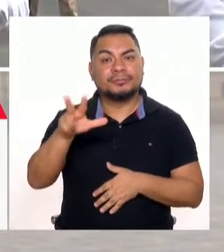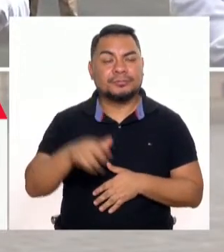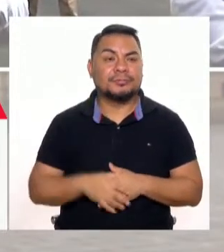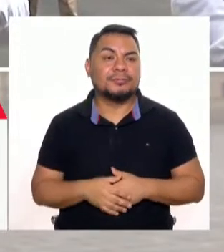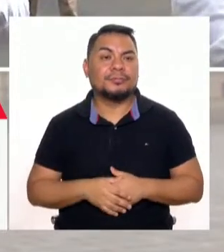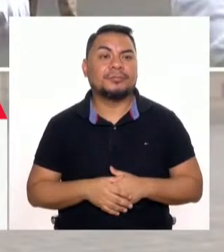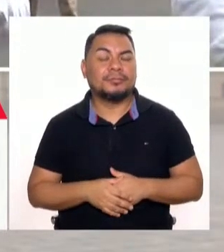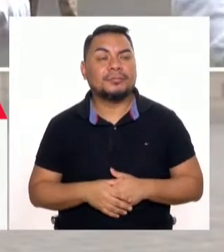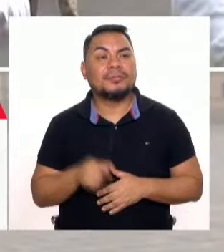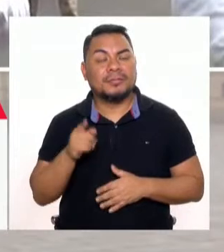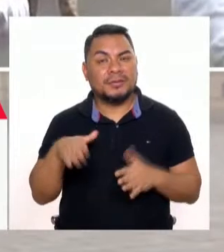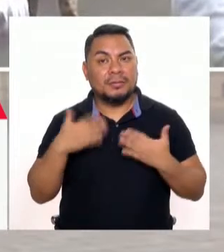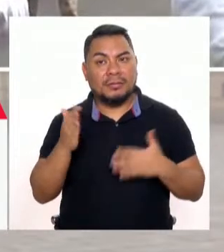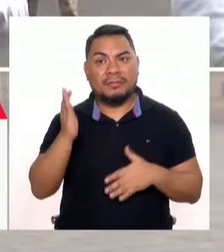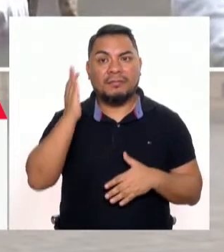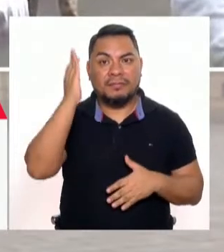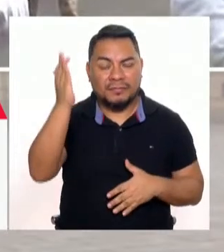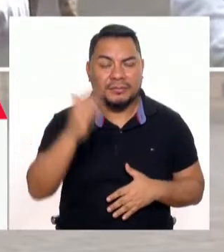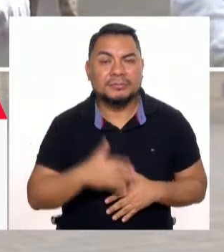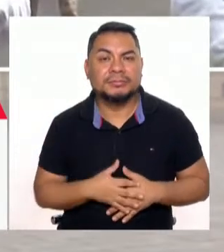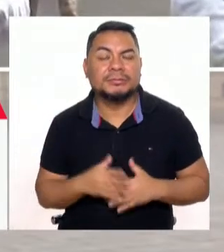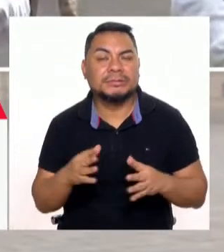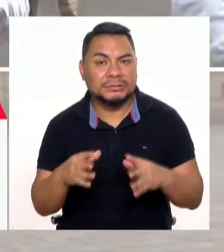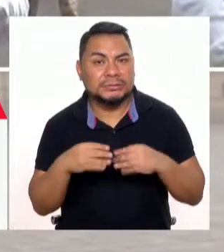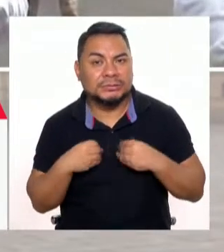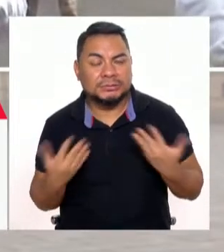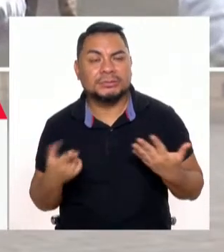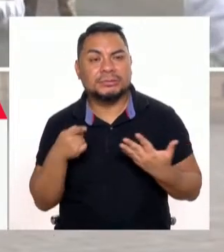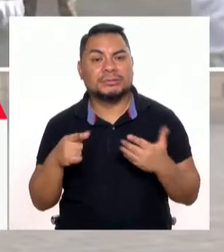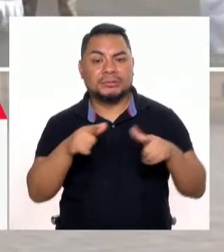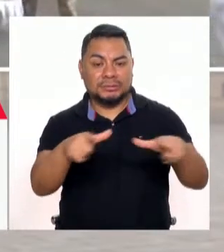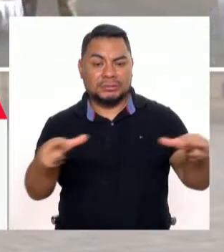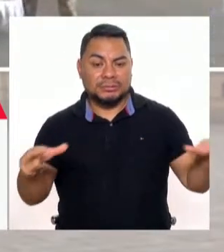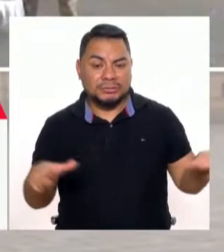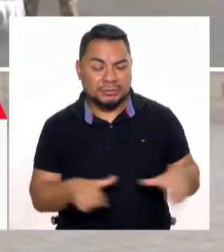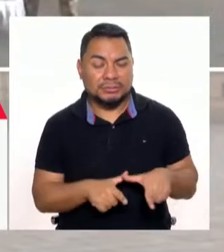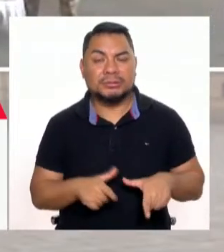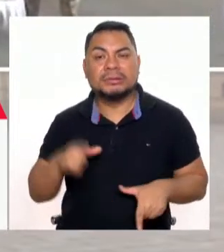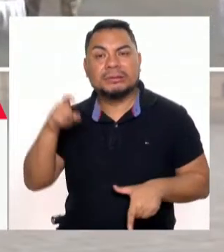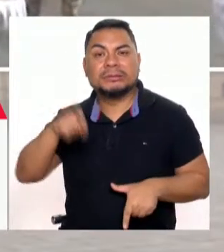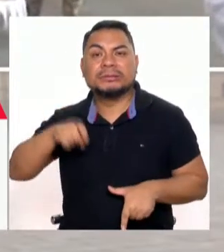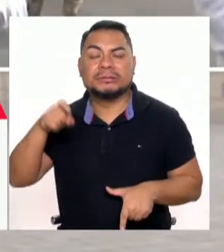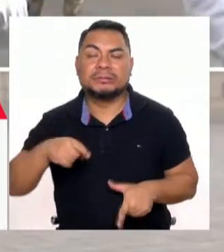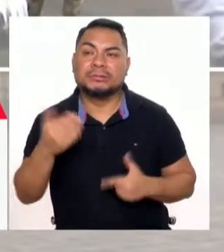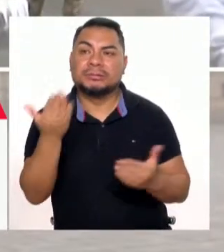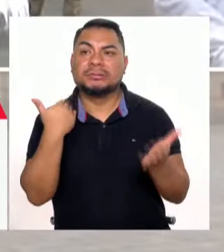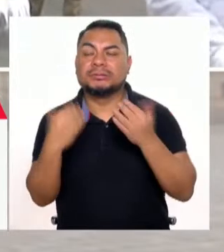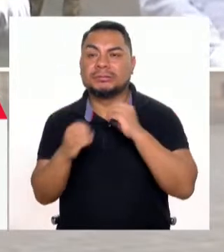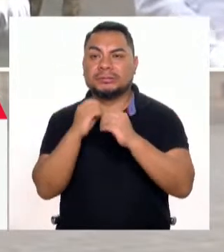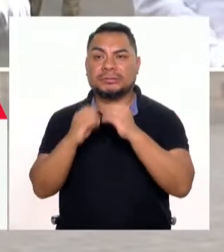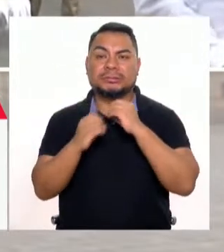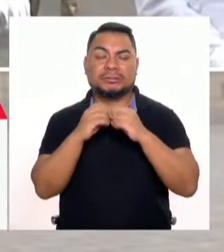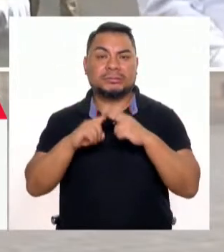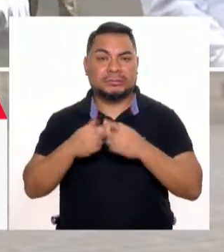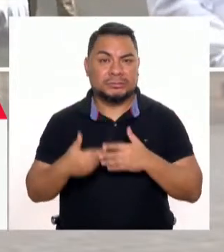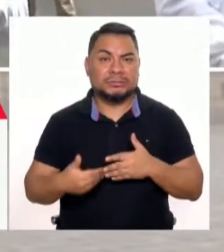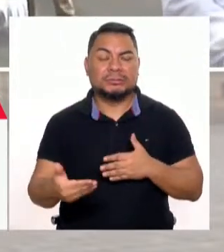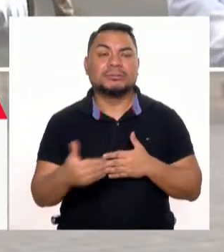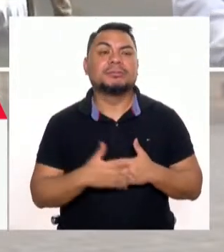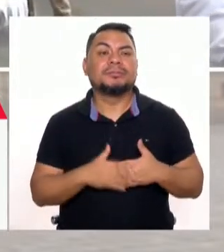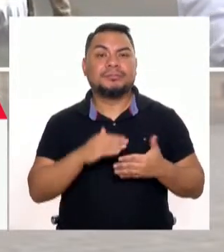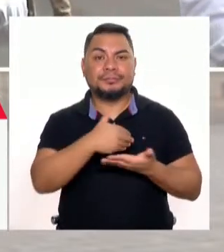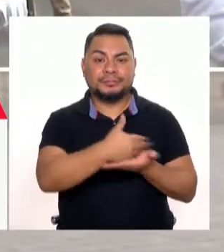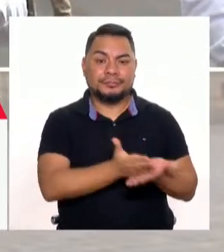para posteriormente adquirir los terrenos necesarios para convocar la obra que se debe ejecutada por